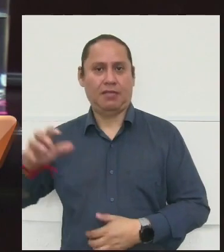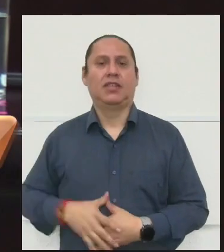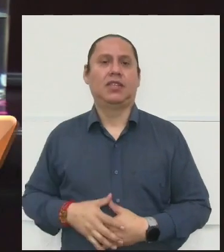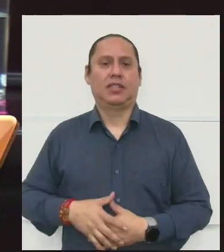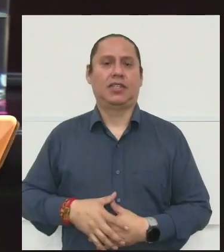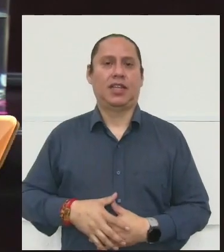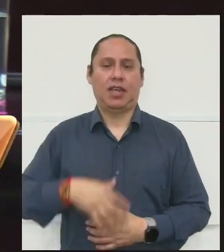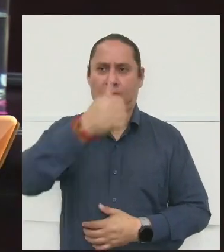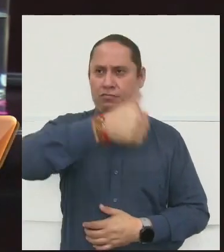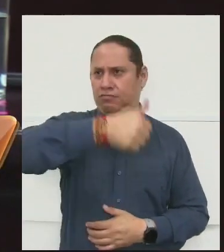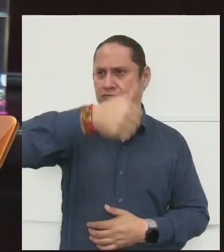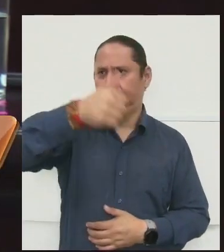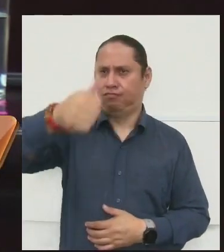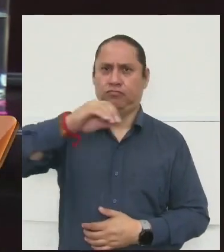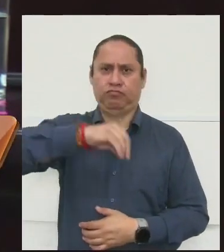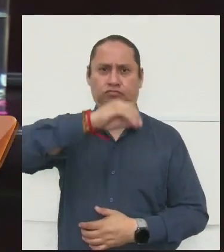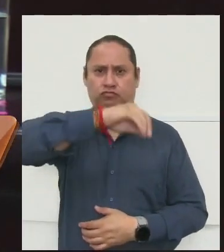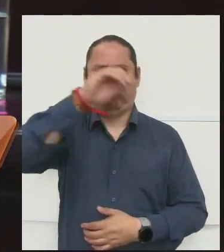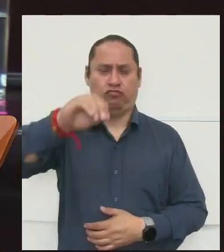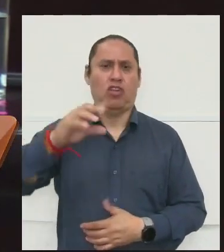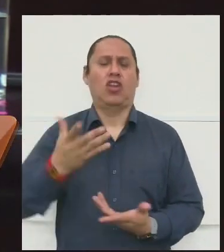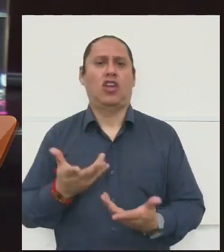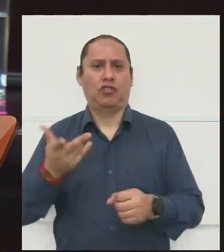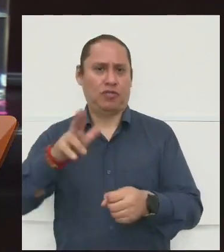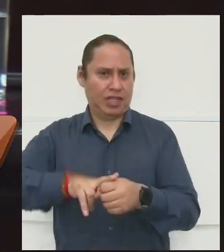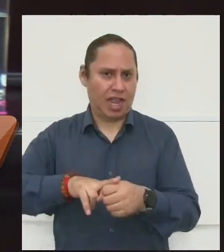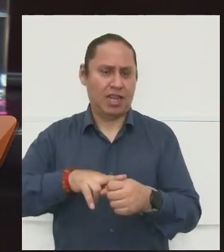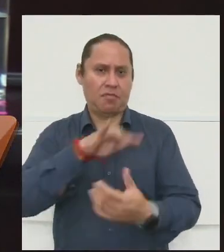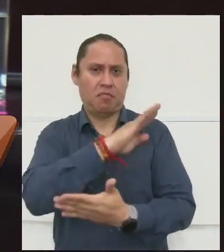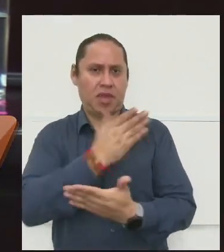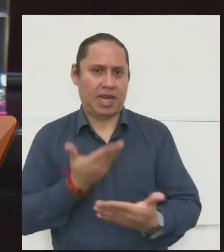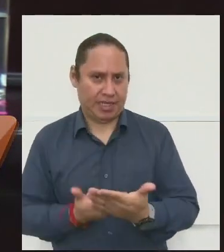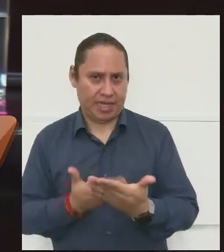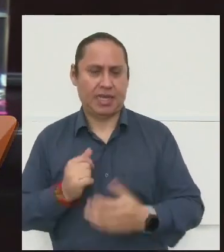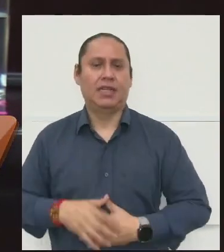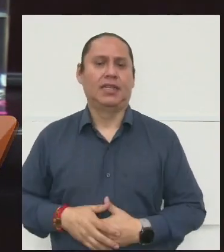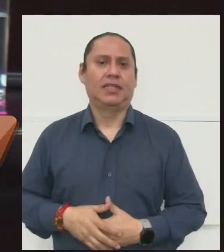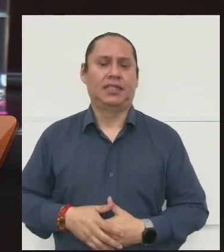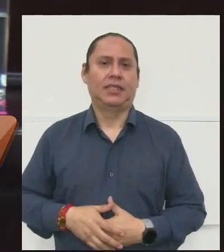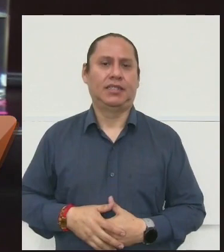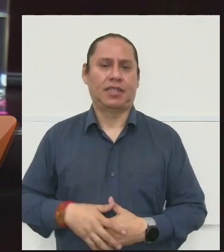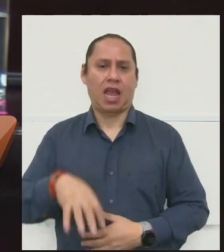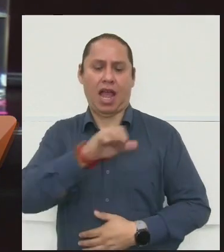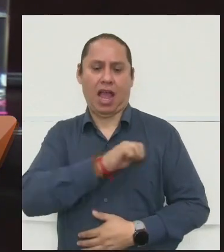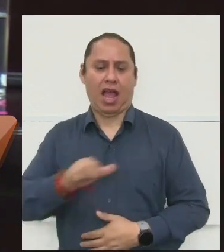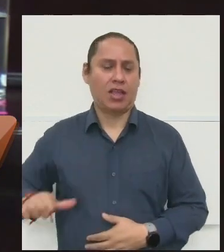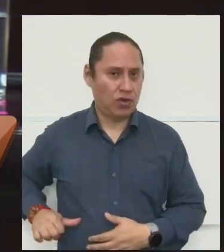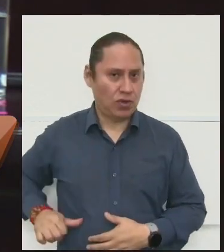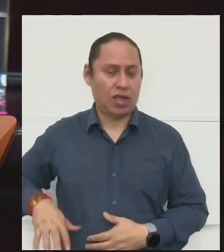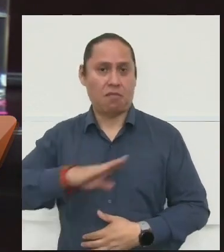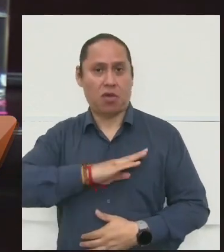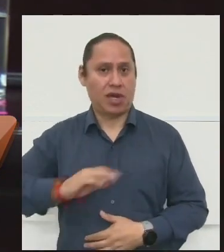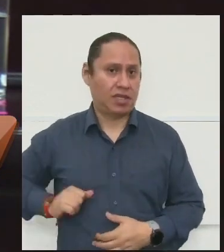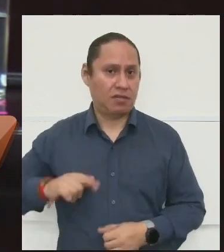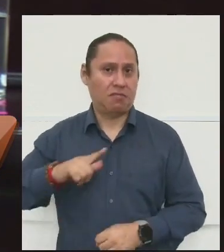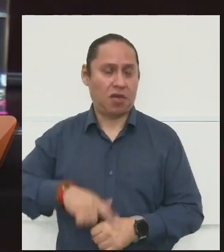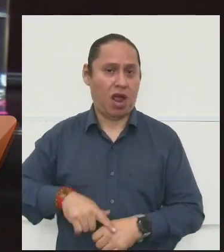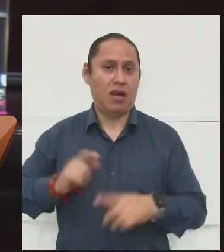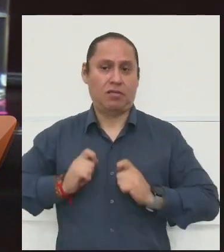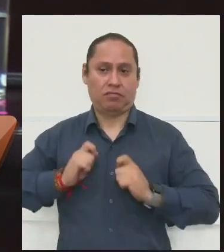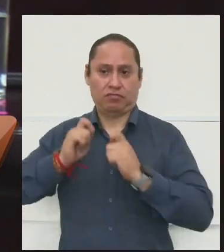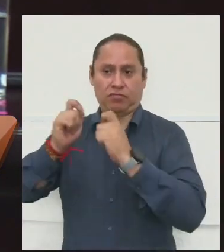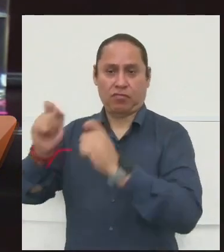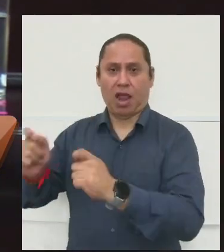las unidades de salud del programa inss bienestar Chiapas a los ayuntamientos del estado de Chiapas a que se le